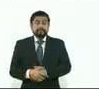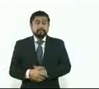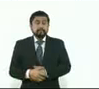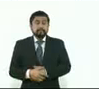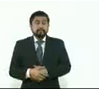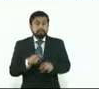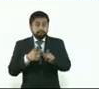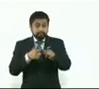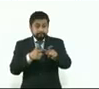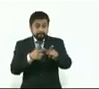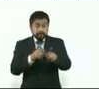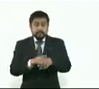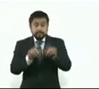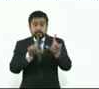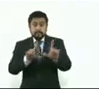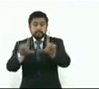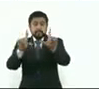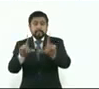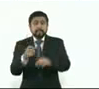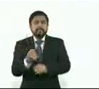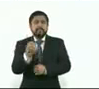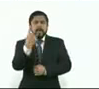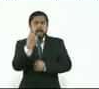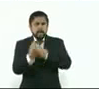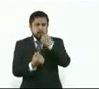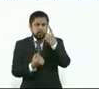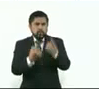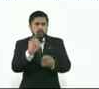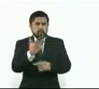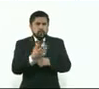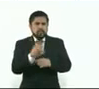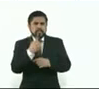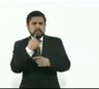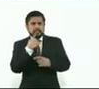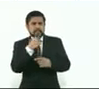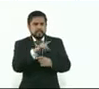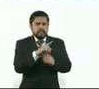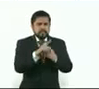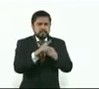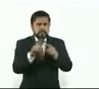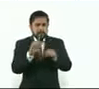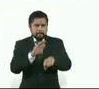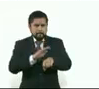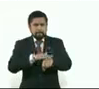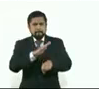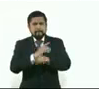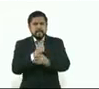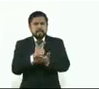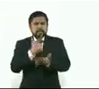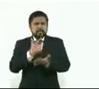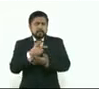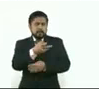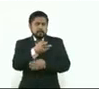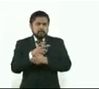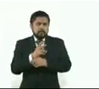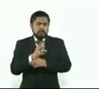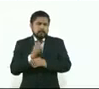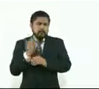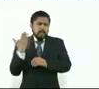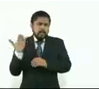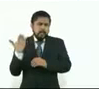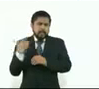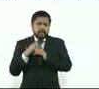En lo que respecta a algunos delitos de alto impacto que se han ido observando y que se comentaron en la mesa, se